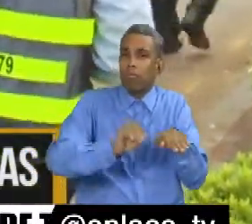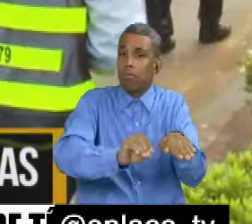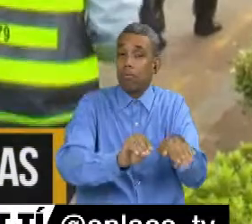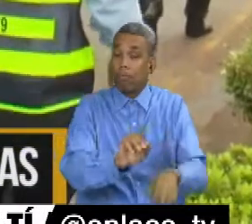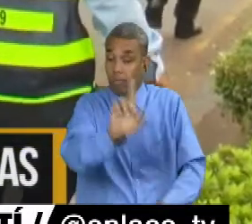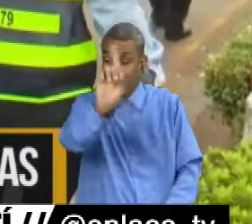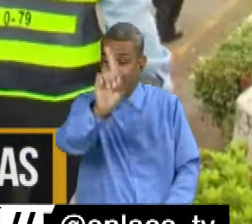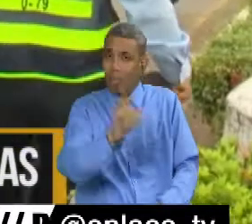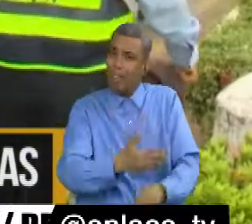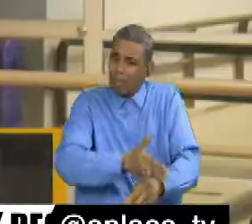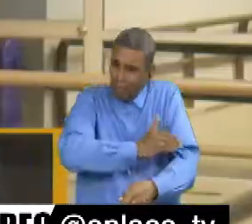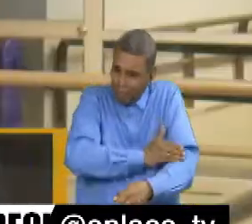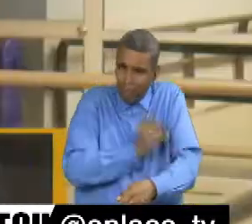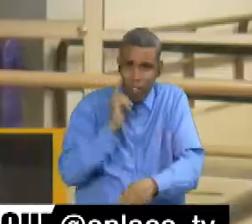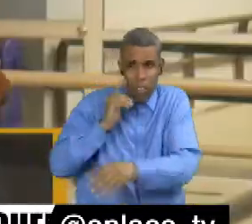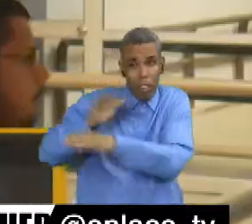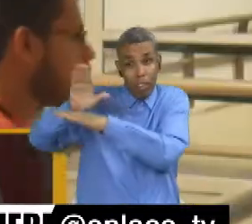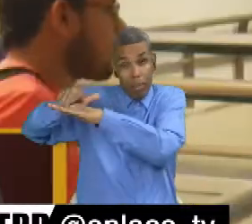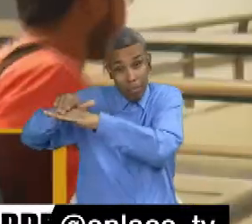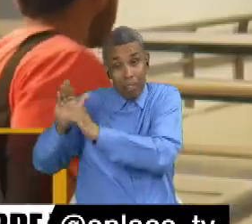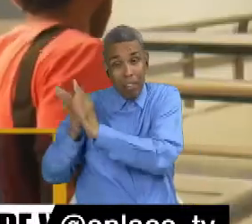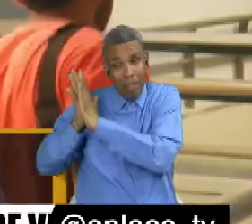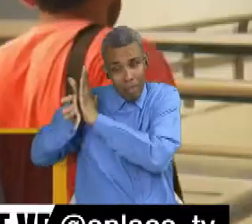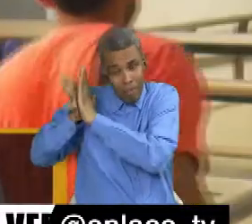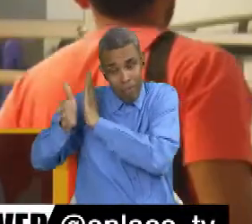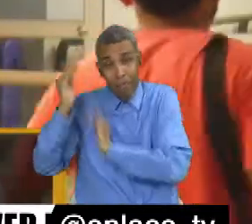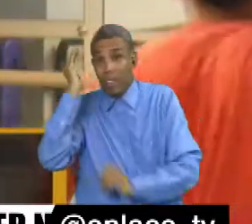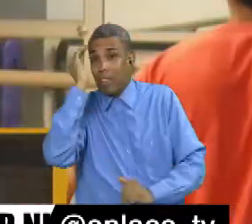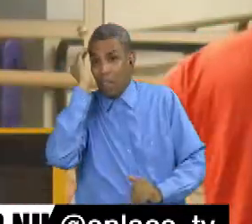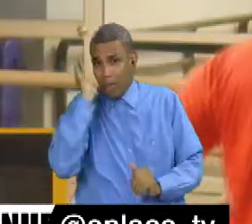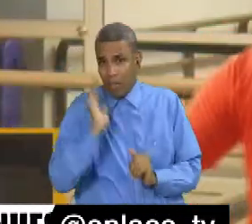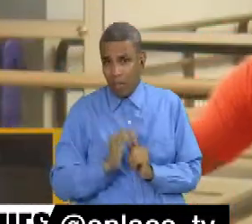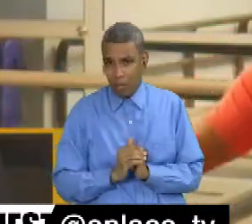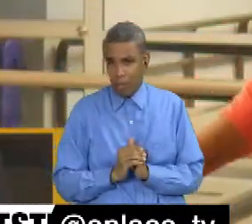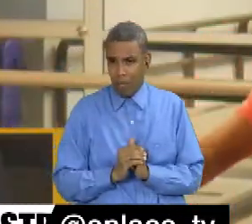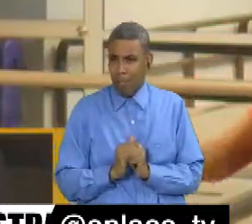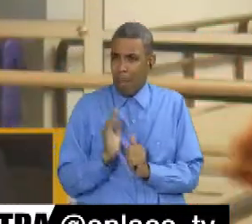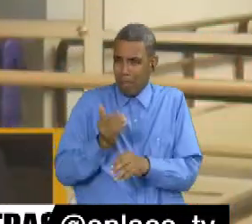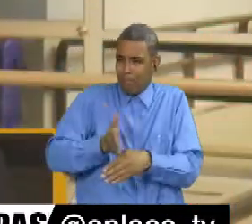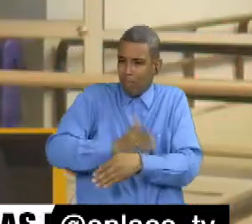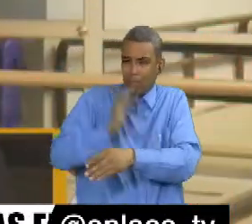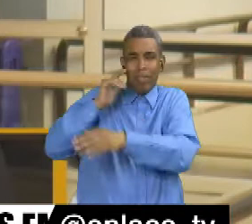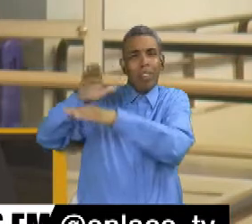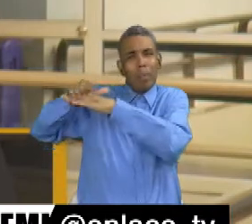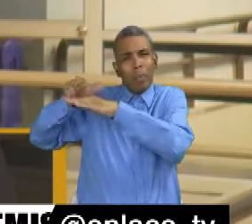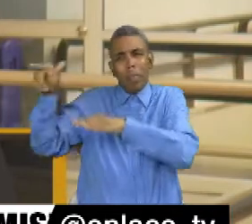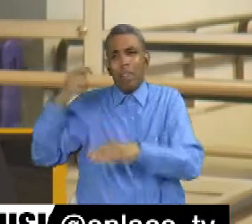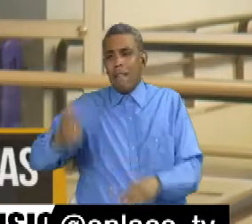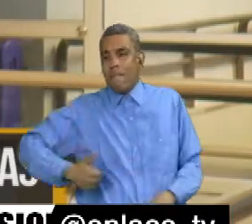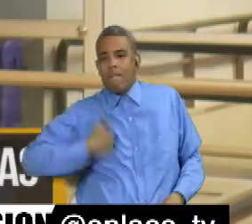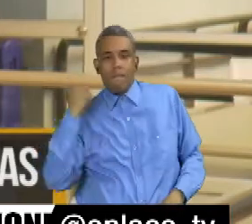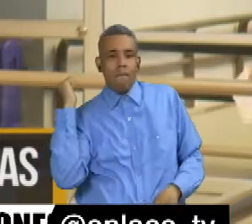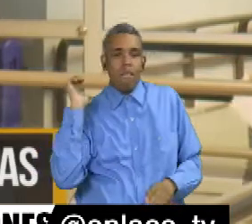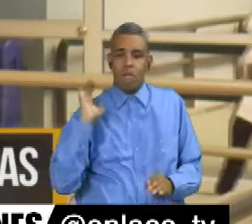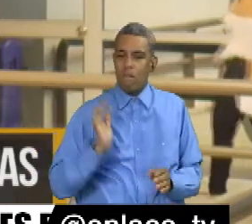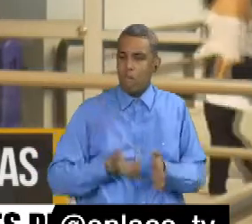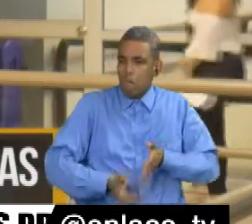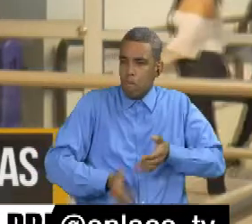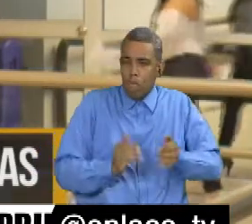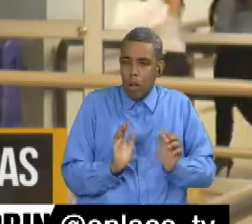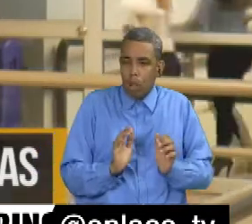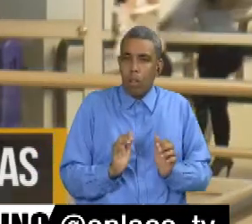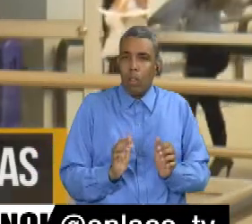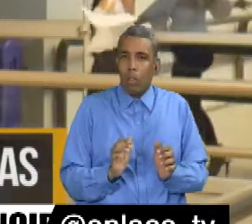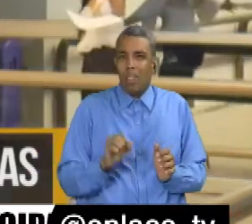eso, entendemos las dificultades que en ocasiones se presentan, pero eso no les da derecho a poner